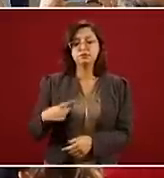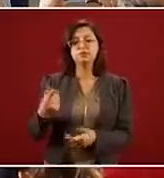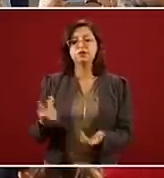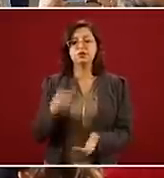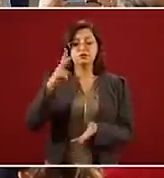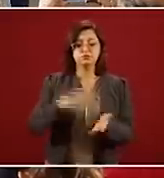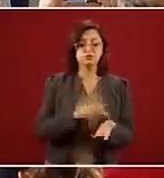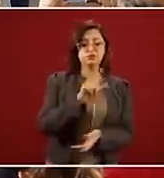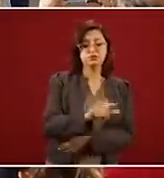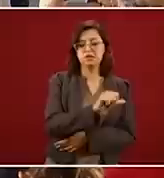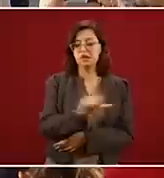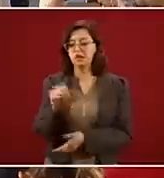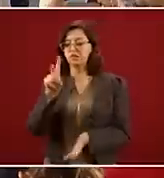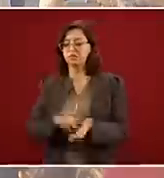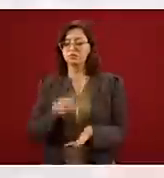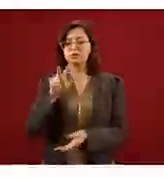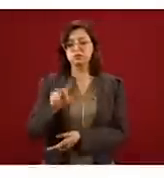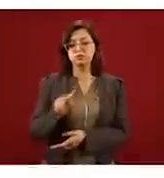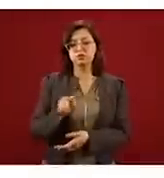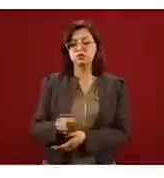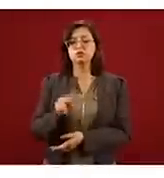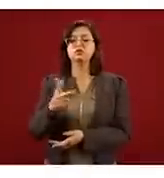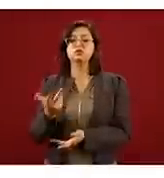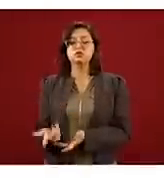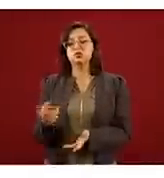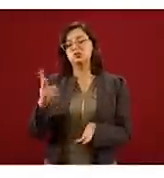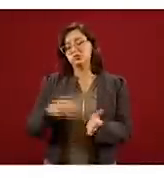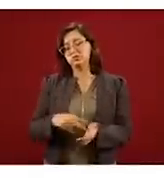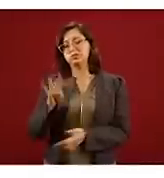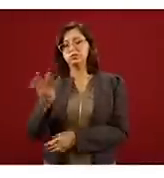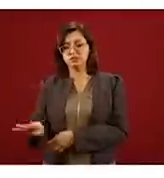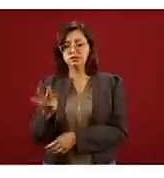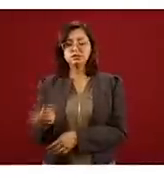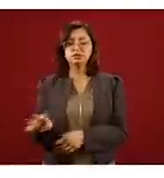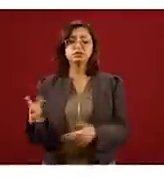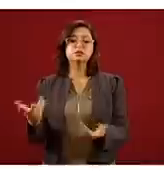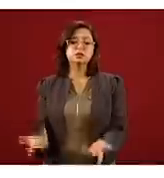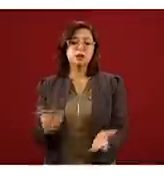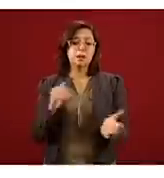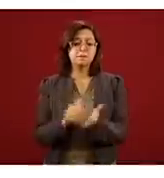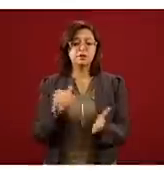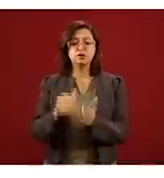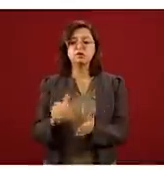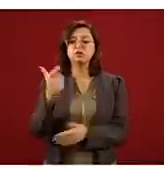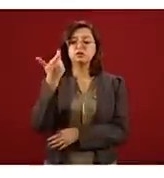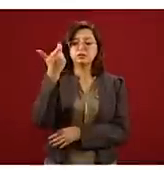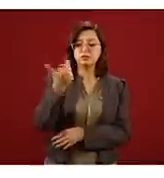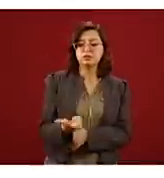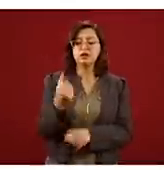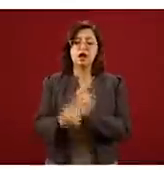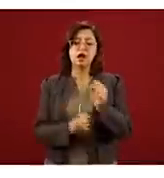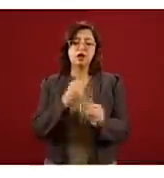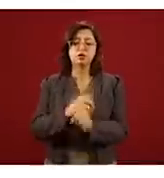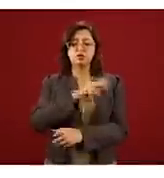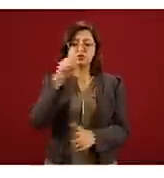2017, 2018, 2019, a cómo estamos, en miles de millones de pesos. En el